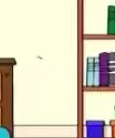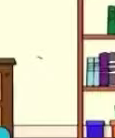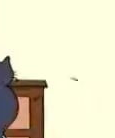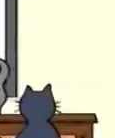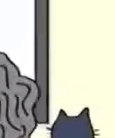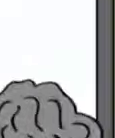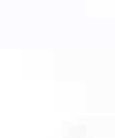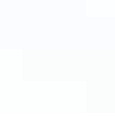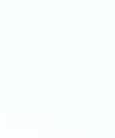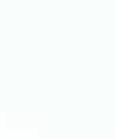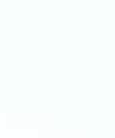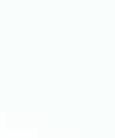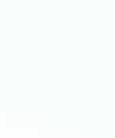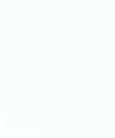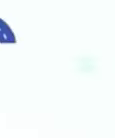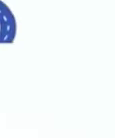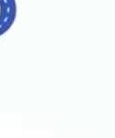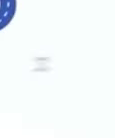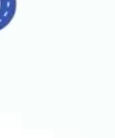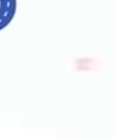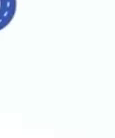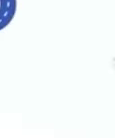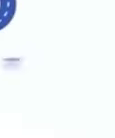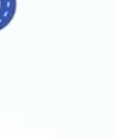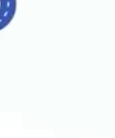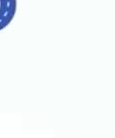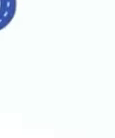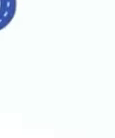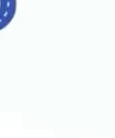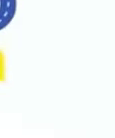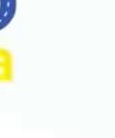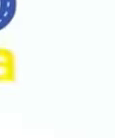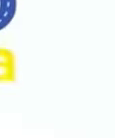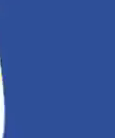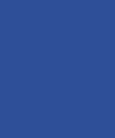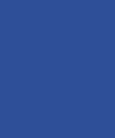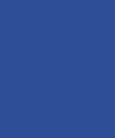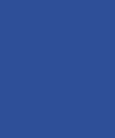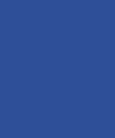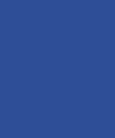Aprendo en Casa, una iniciativa del Ministerio de Educación.